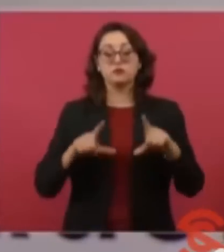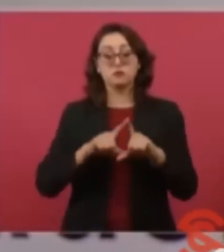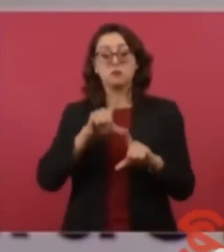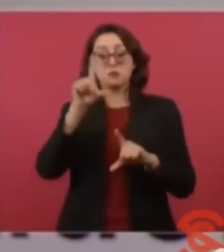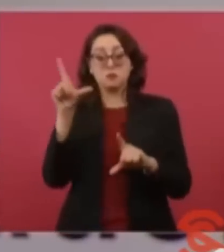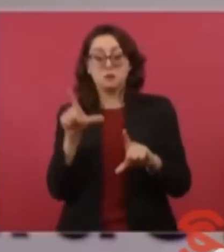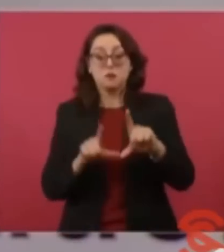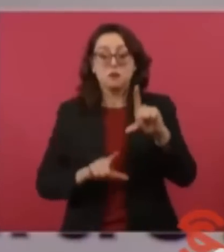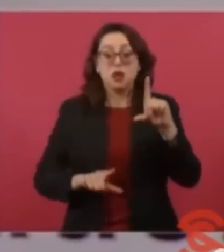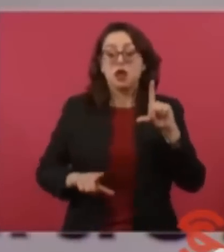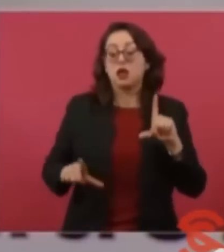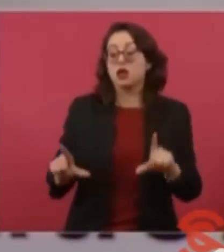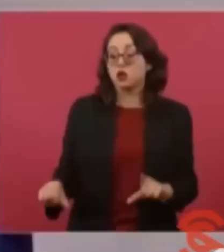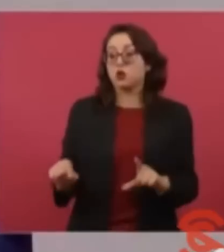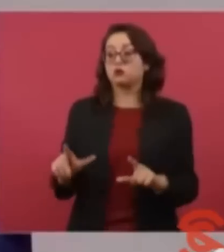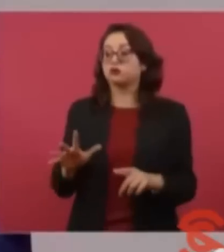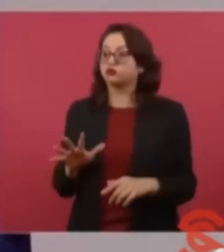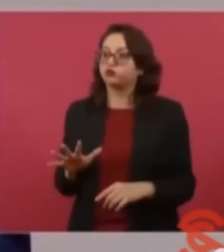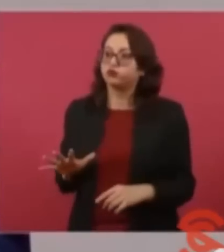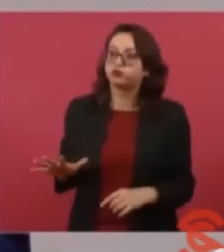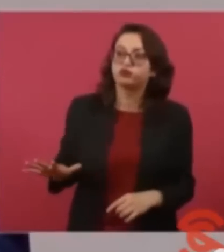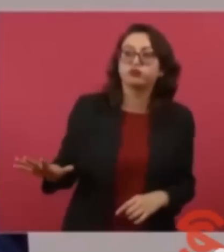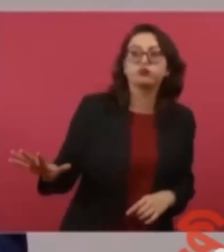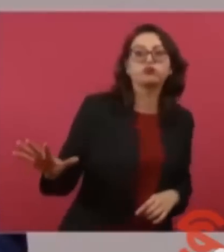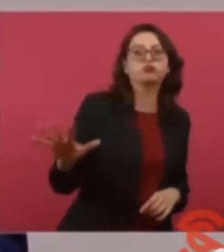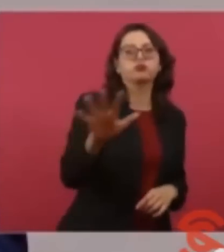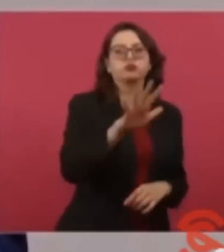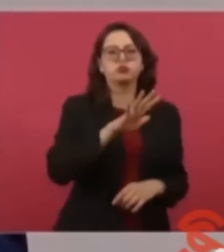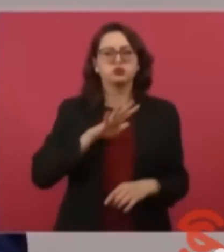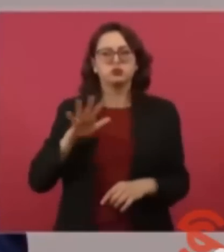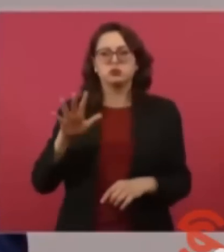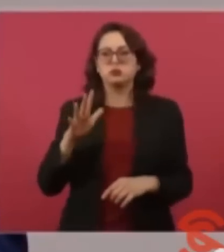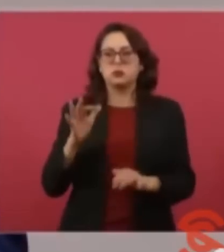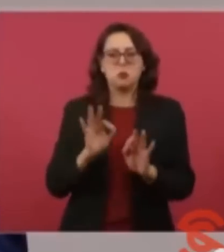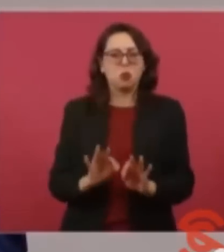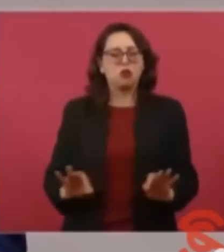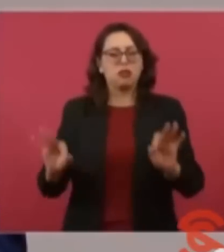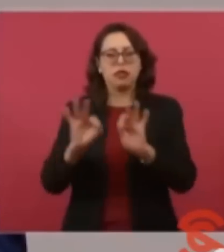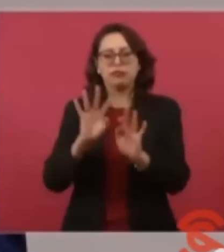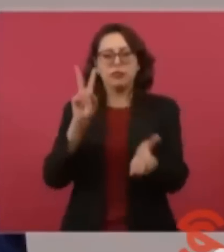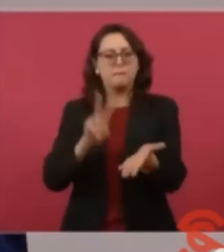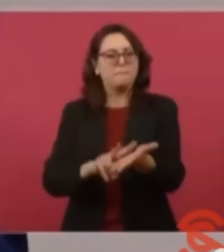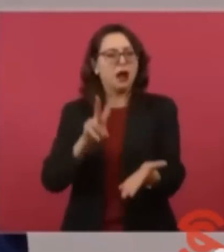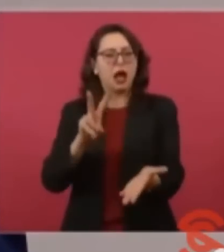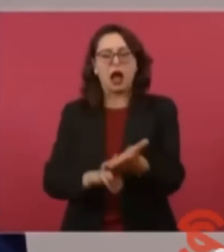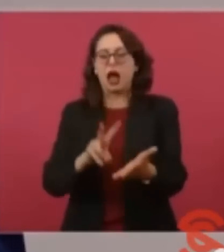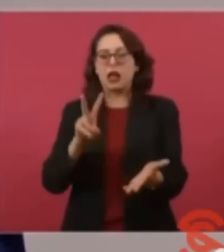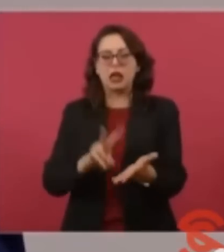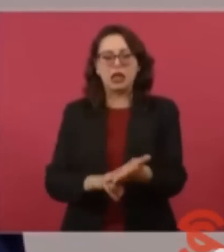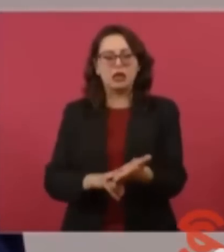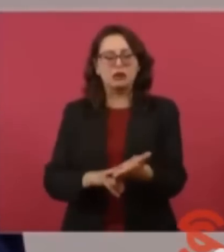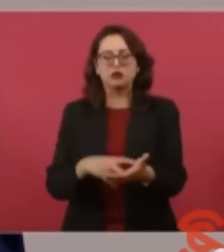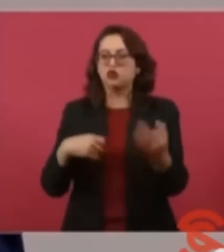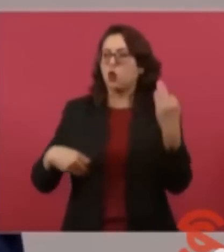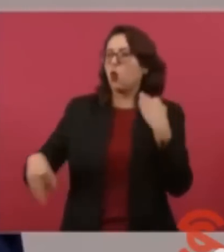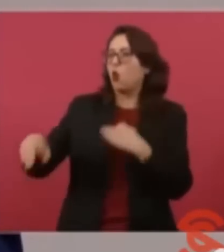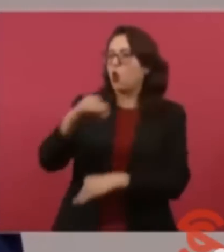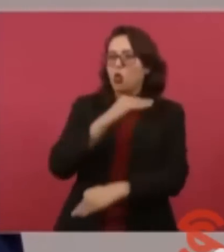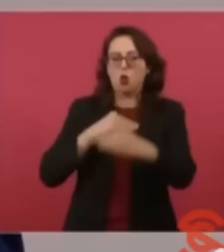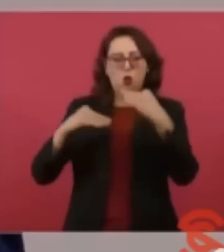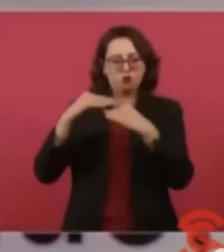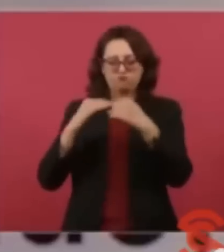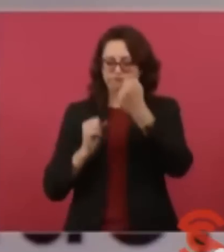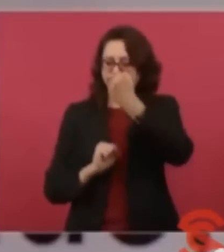país tiene raíces culturales profundas, y es lo que nutre, lo que